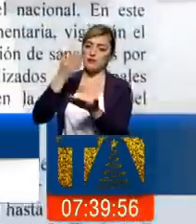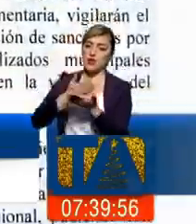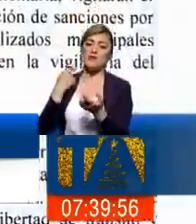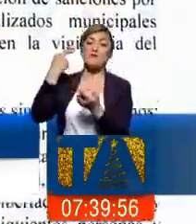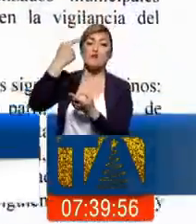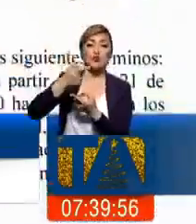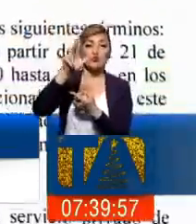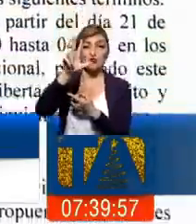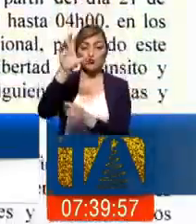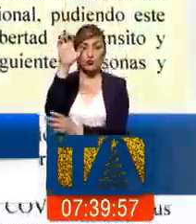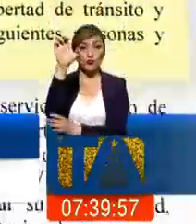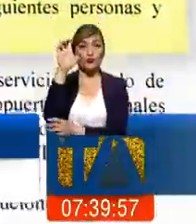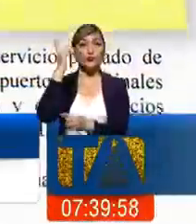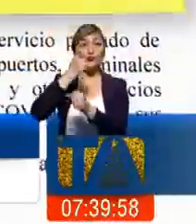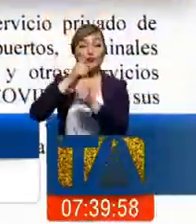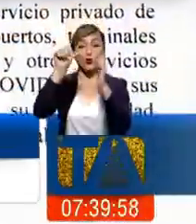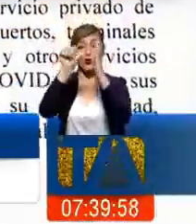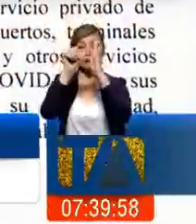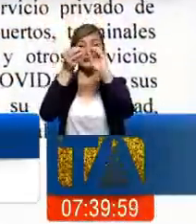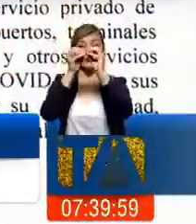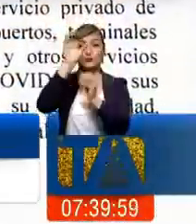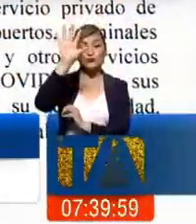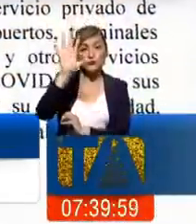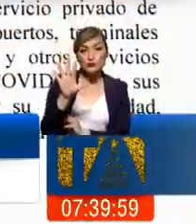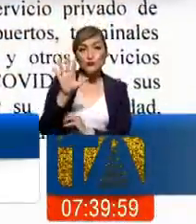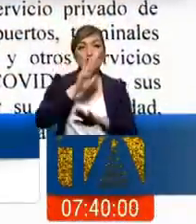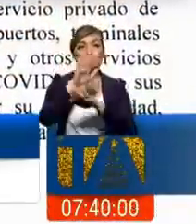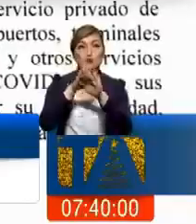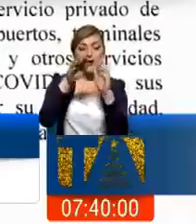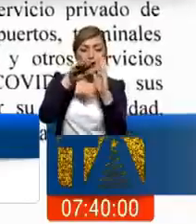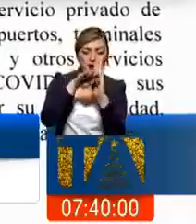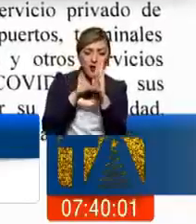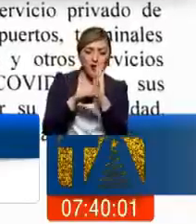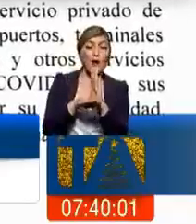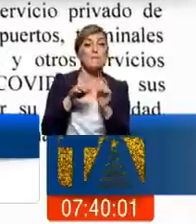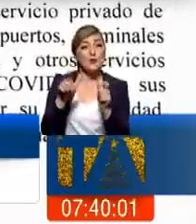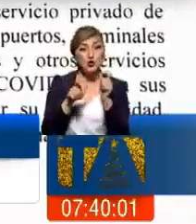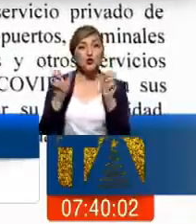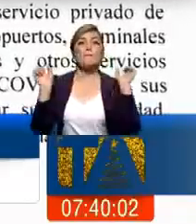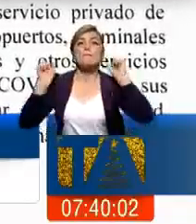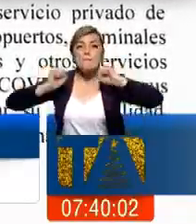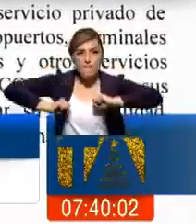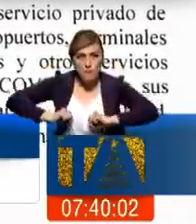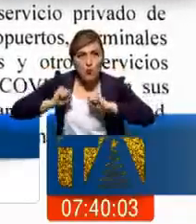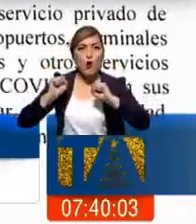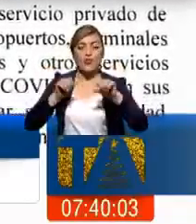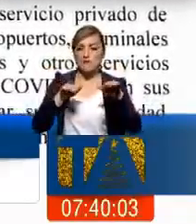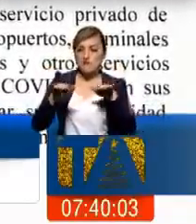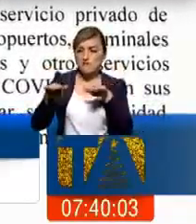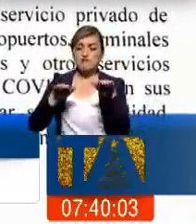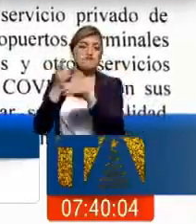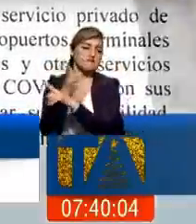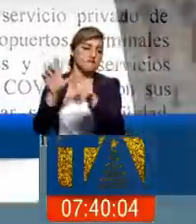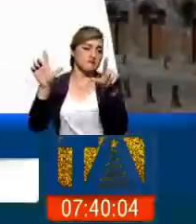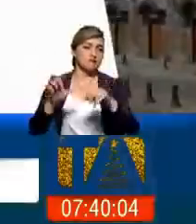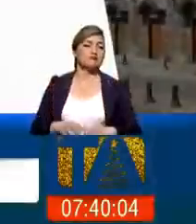enero. Sin embargo, el propio decreto en el artículo 5 hace referencia a una lista de personas que estarían exentas de restricciones vehiculares y del